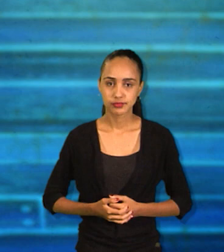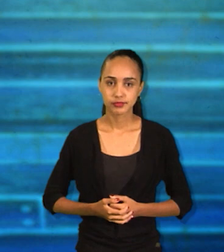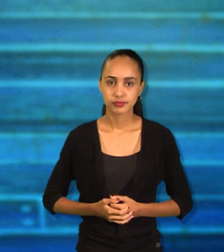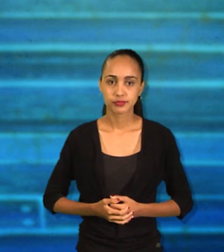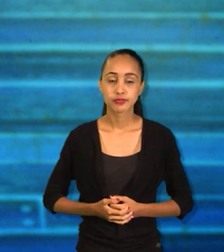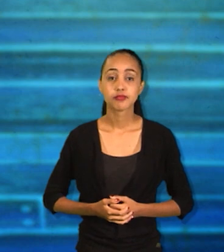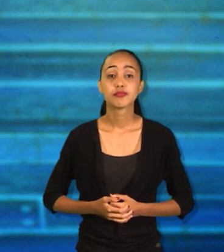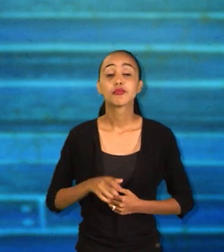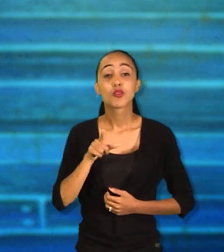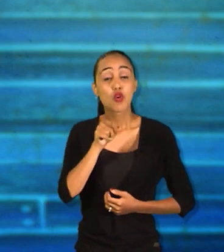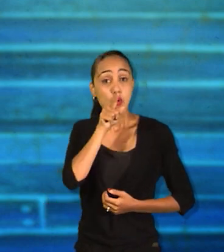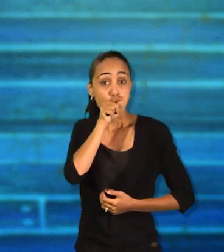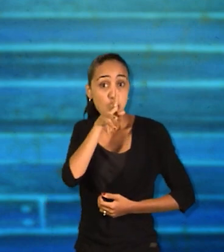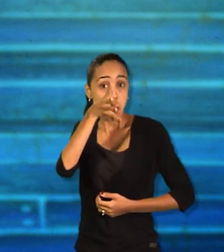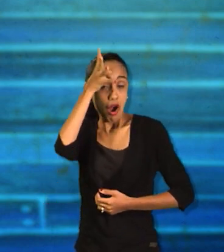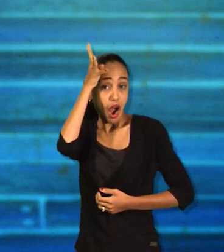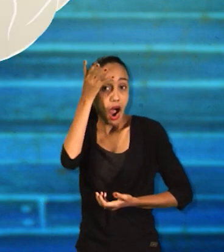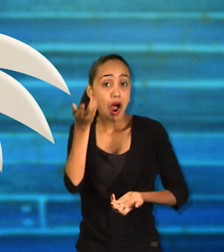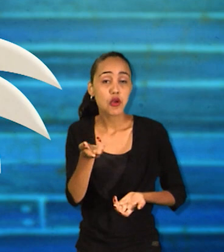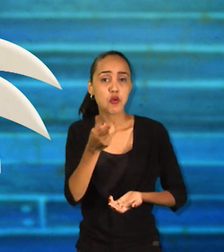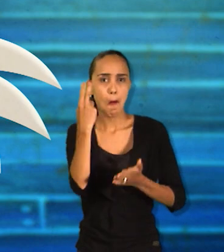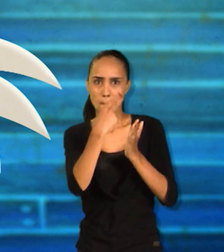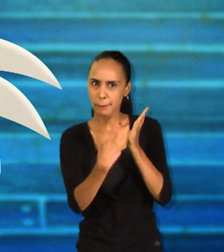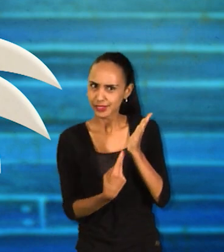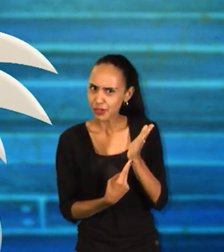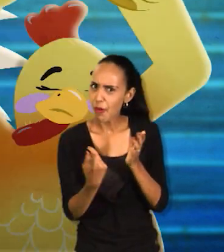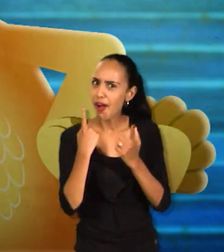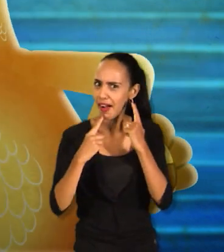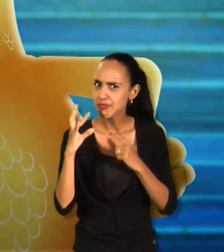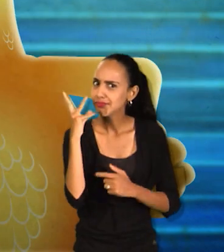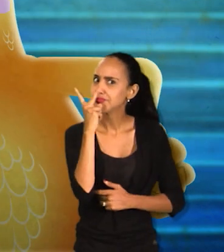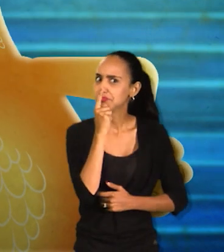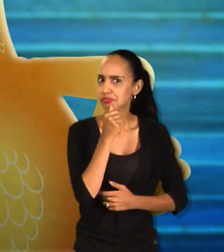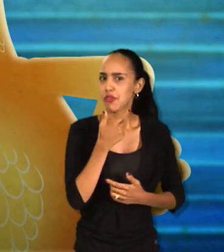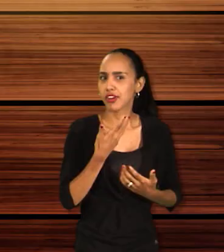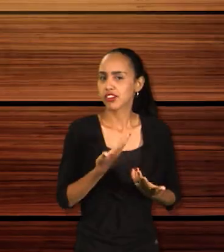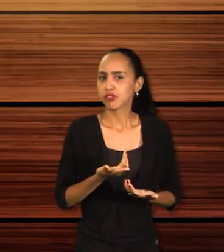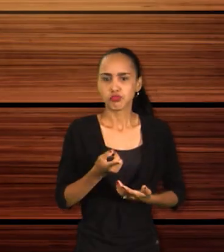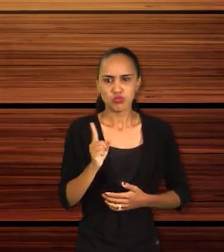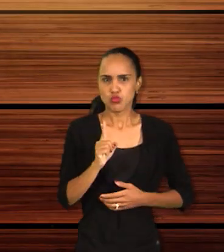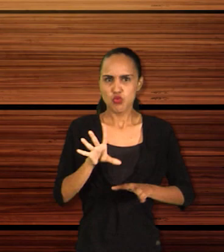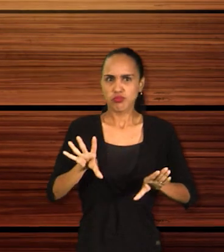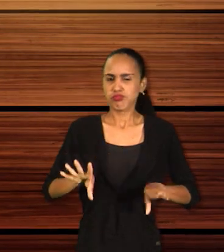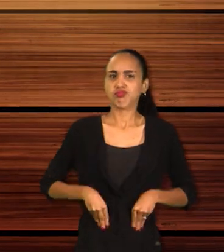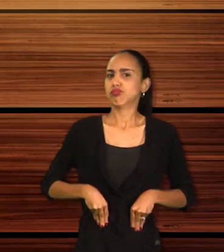¡Pero que sea un gallo pintor! ¡Sería fabuloso! ¡Inadmisible!